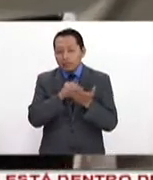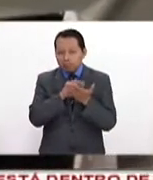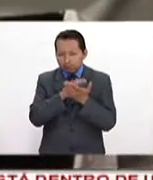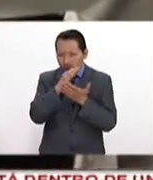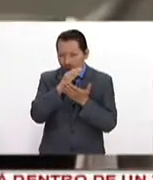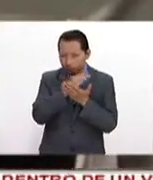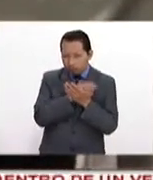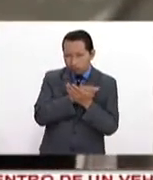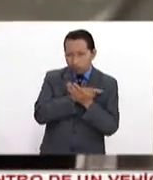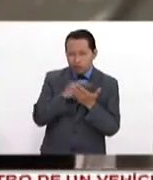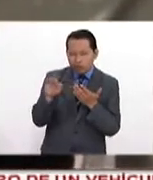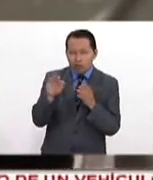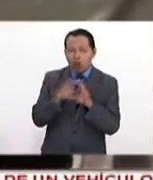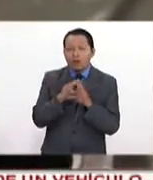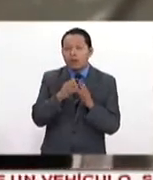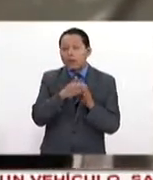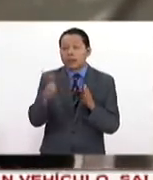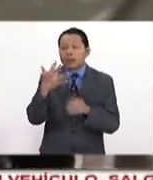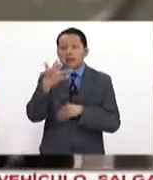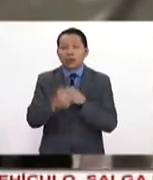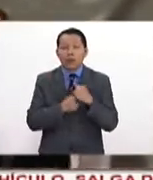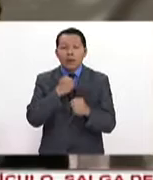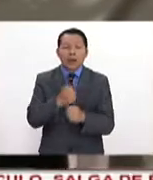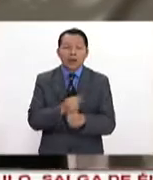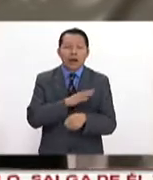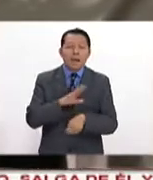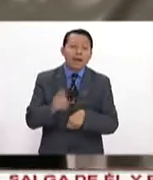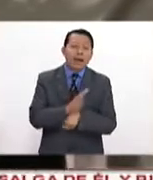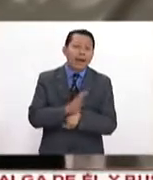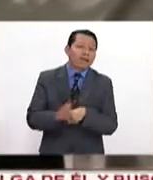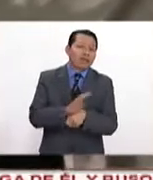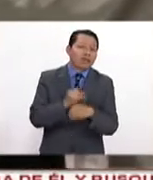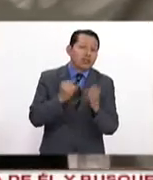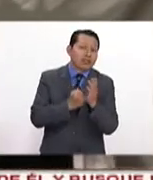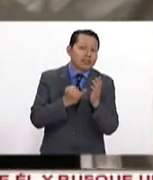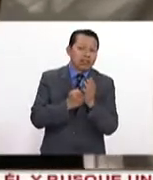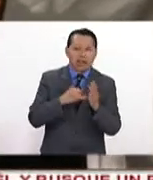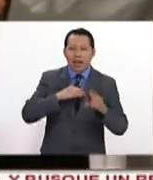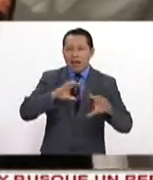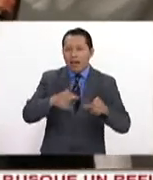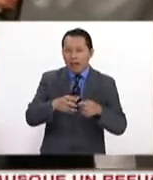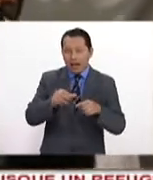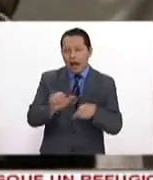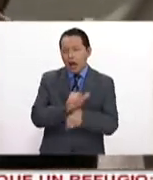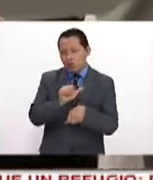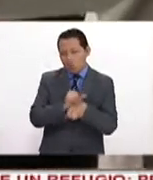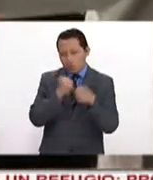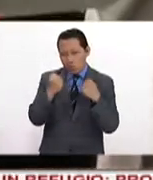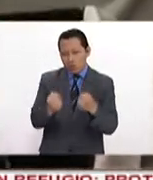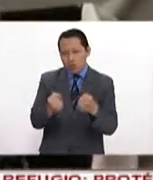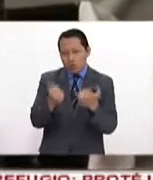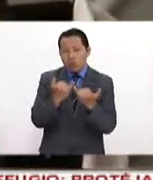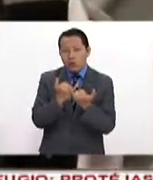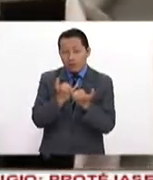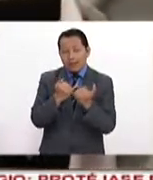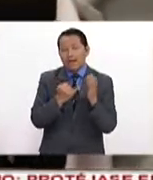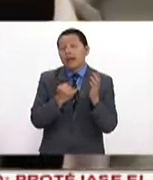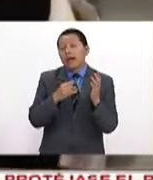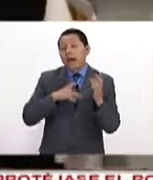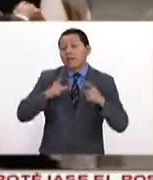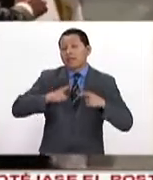provisional que prorrogaba por 5 años beneficios fiscales a empresas del sector automovilístico. La Fiscalía afirmó